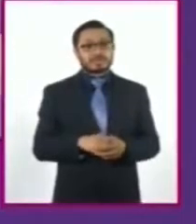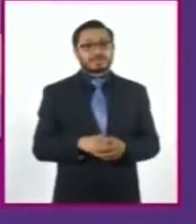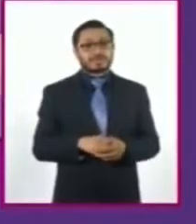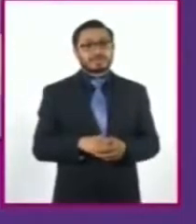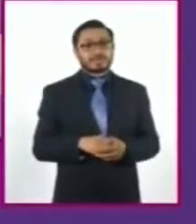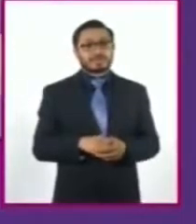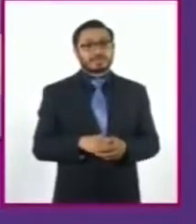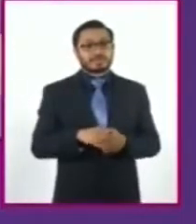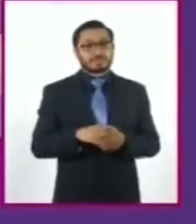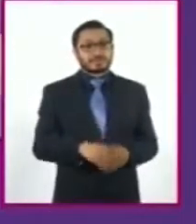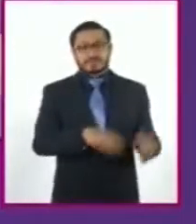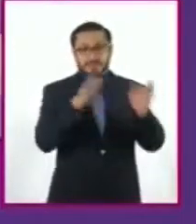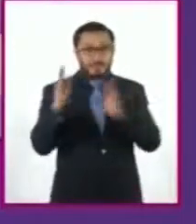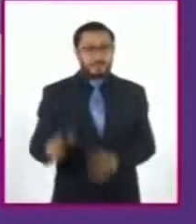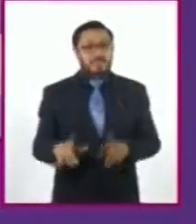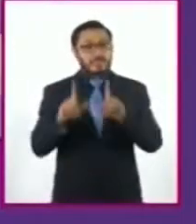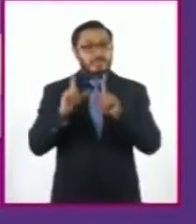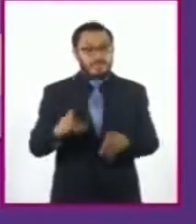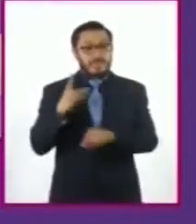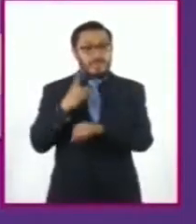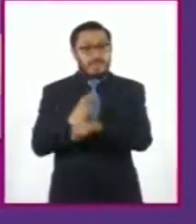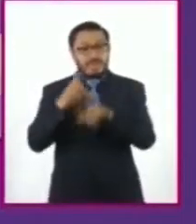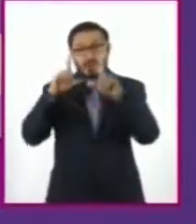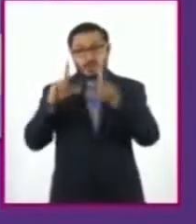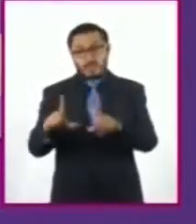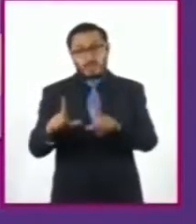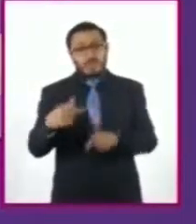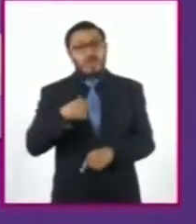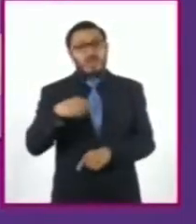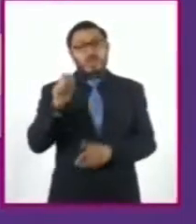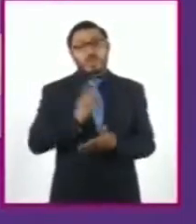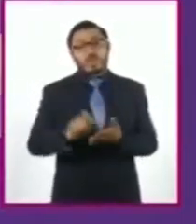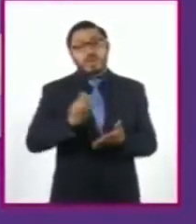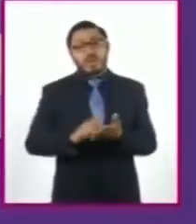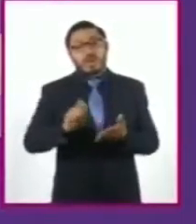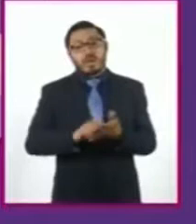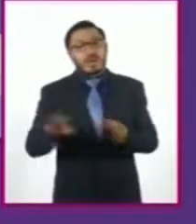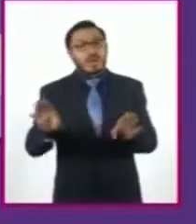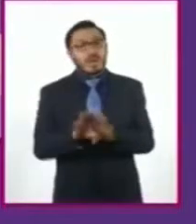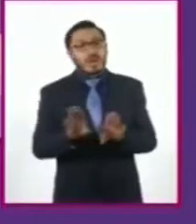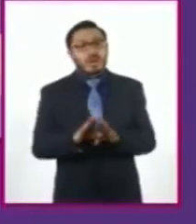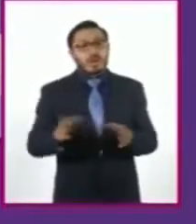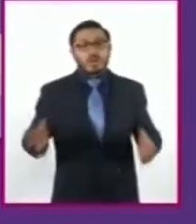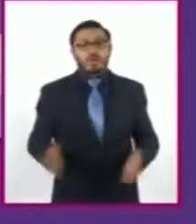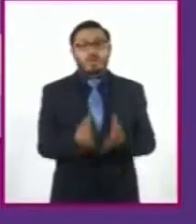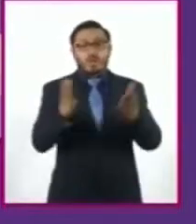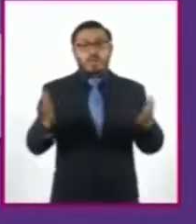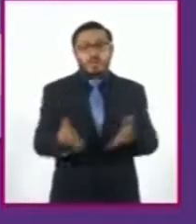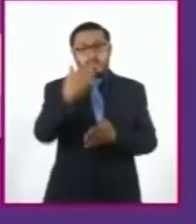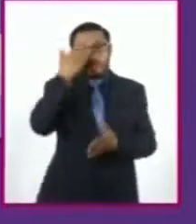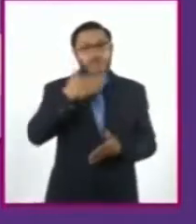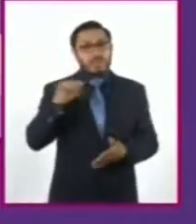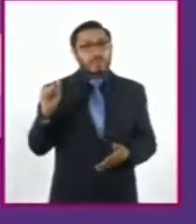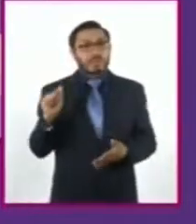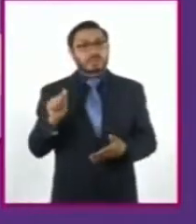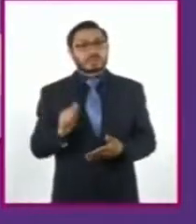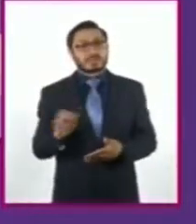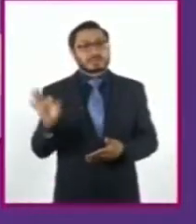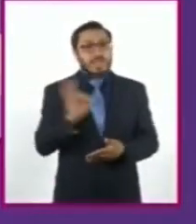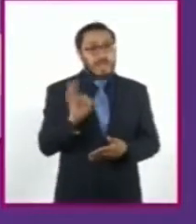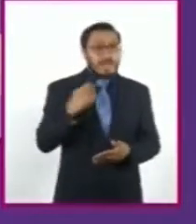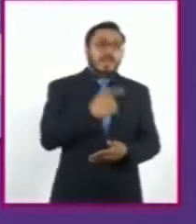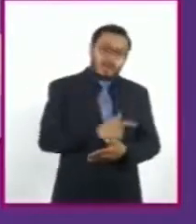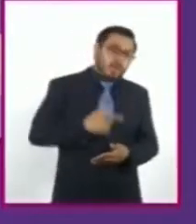En la tercera columna escribí cómo potenciaría mis capacidades. Si me gusta